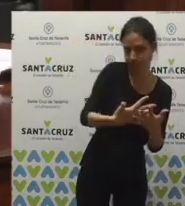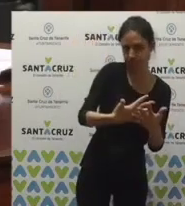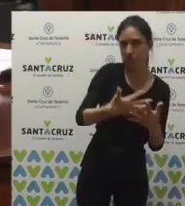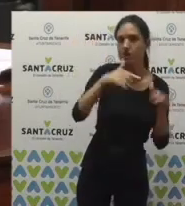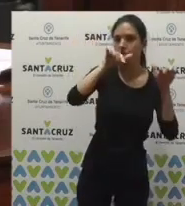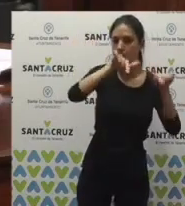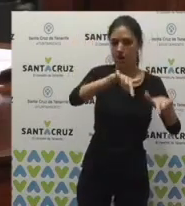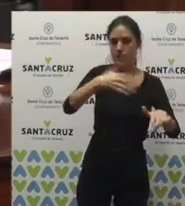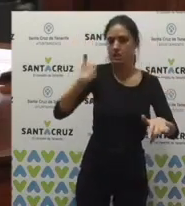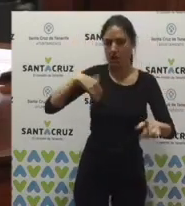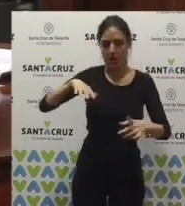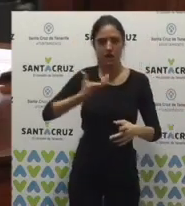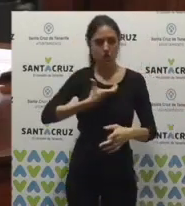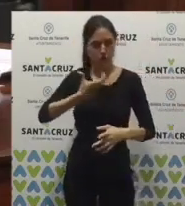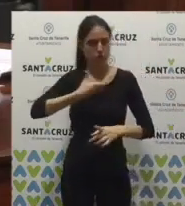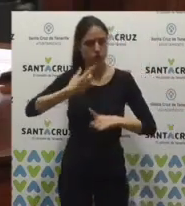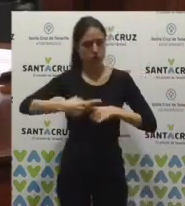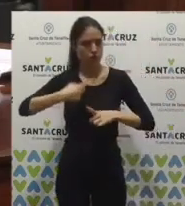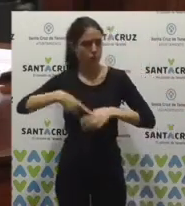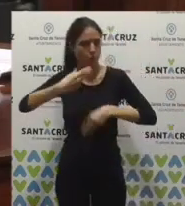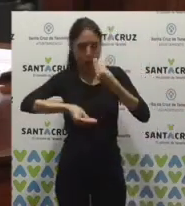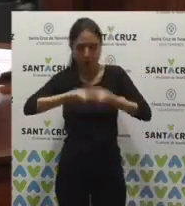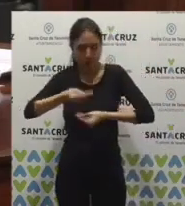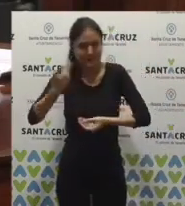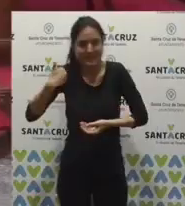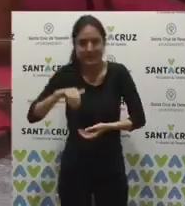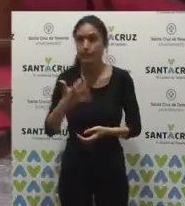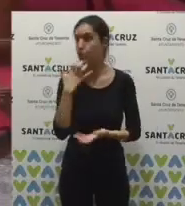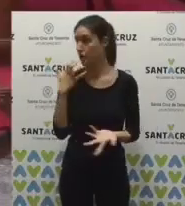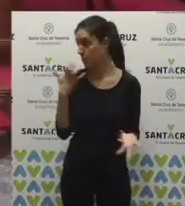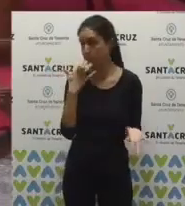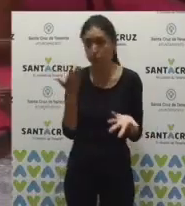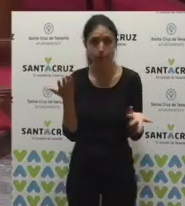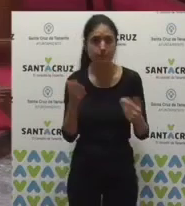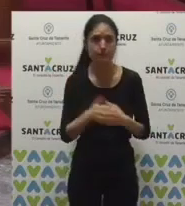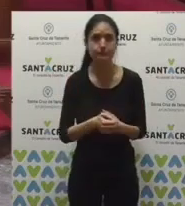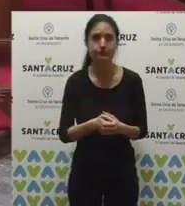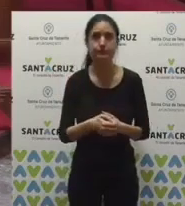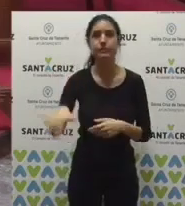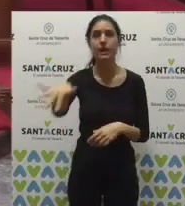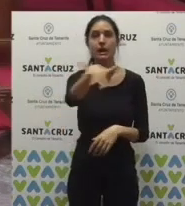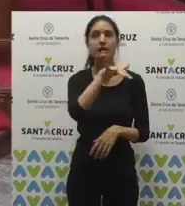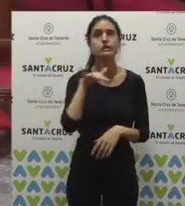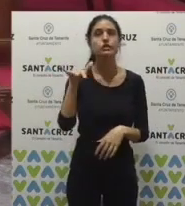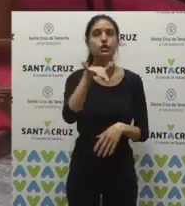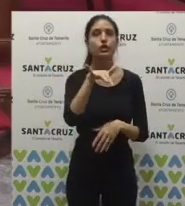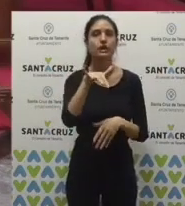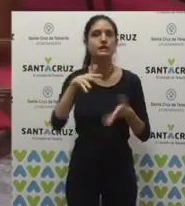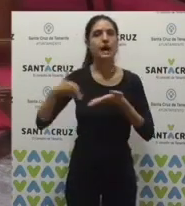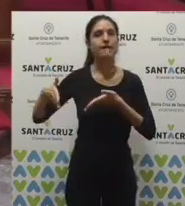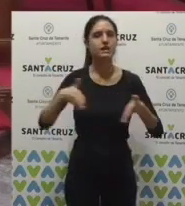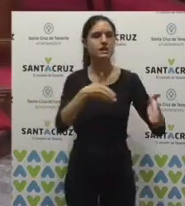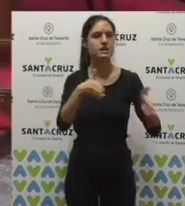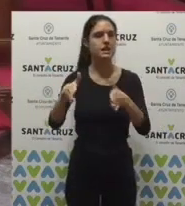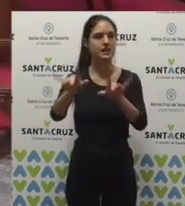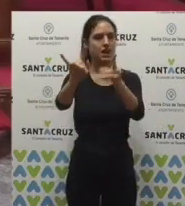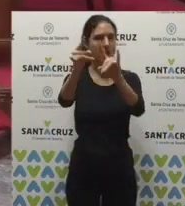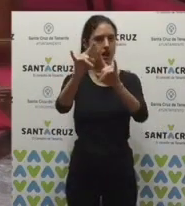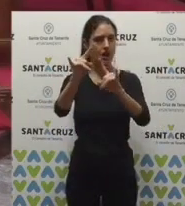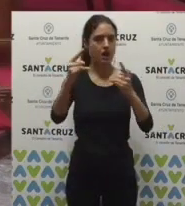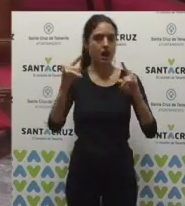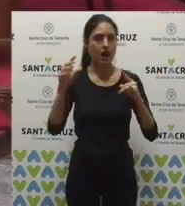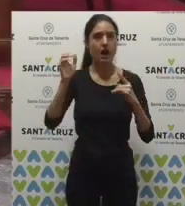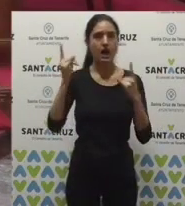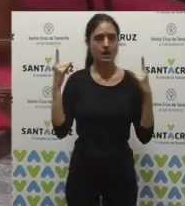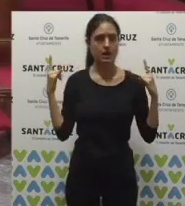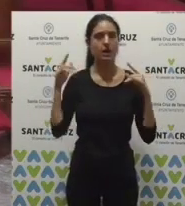por parte del ayuntamiento de santa cruz un ejemplo de urbanismo táctico es que en las zonas de la avenida de anaga se ha cerrado el tráfico para mejorar la